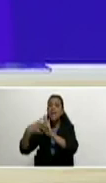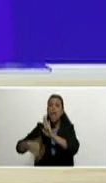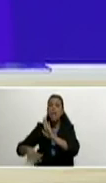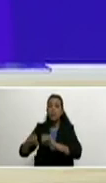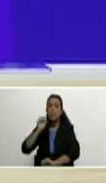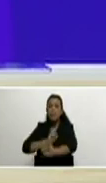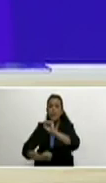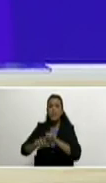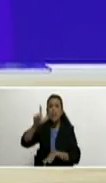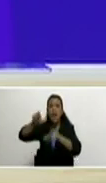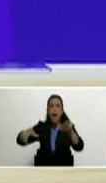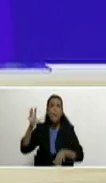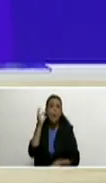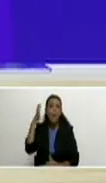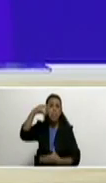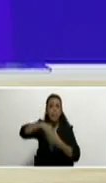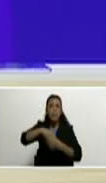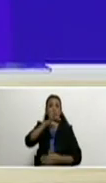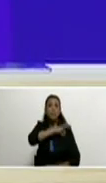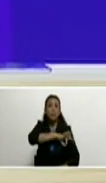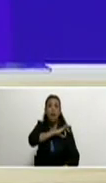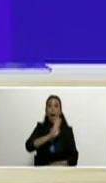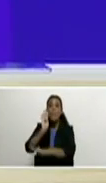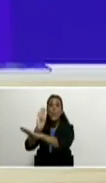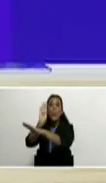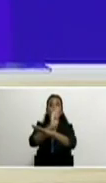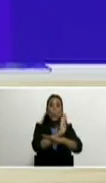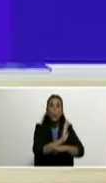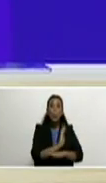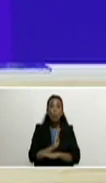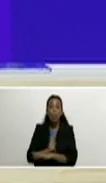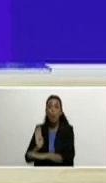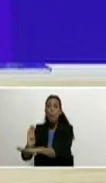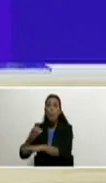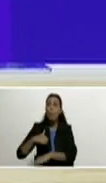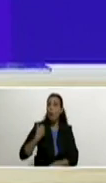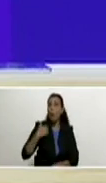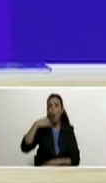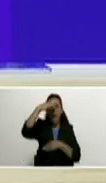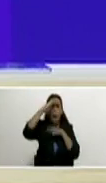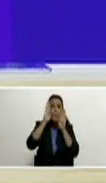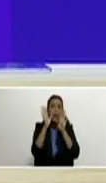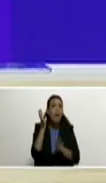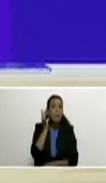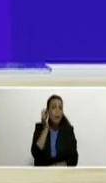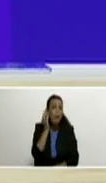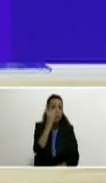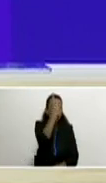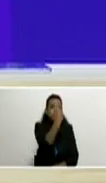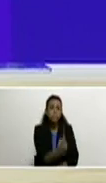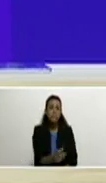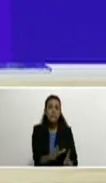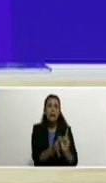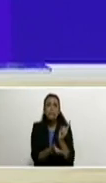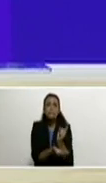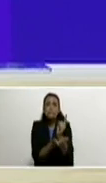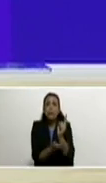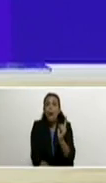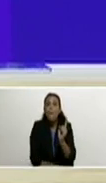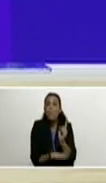las mujeres en la sociedad, para proteger a las mujeres, para atender a las mujeres.